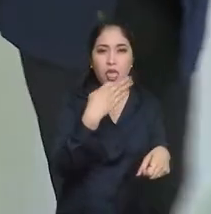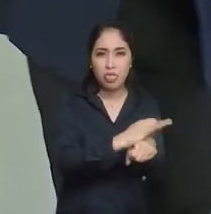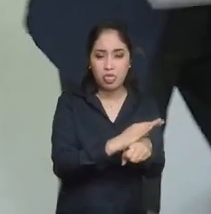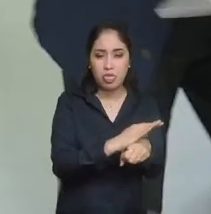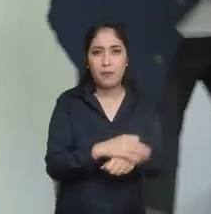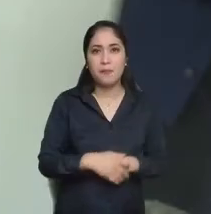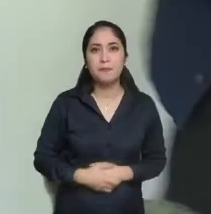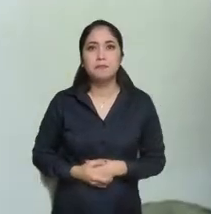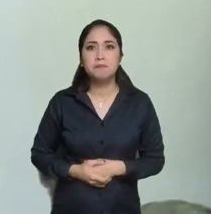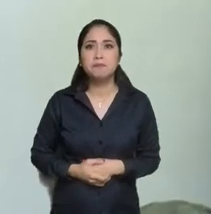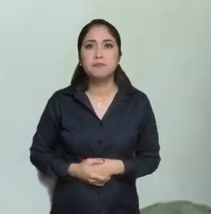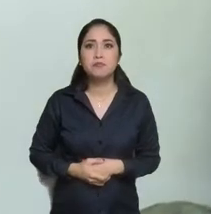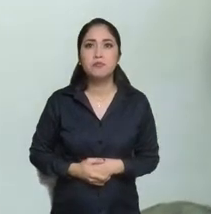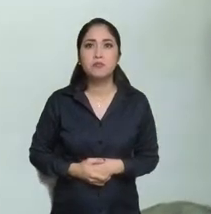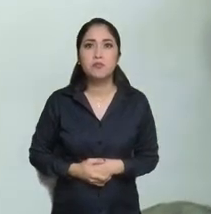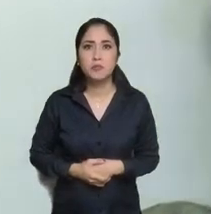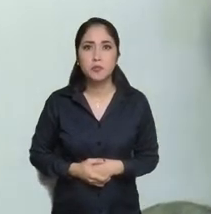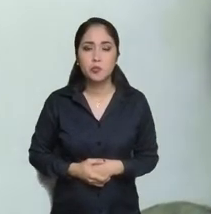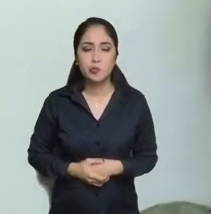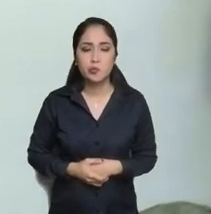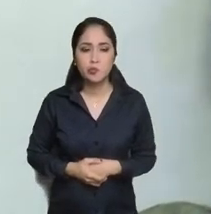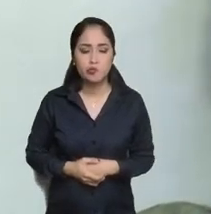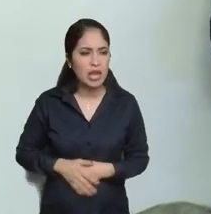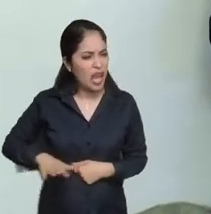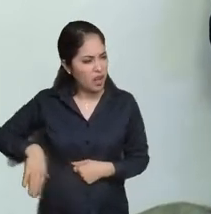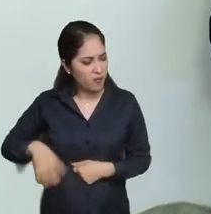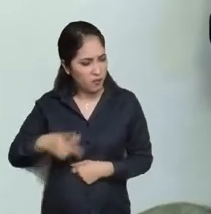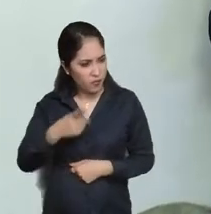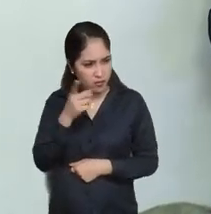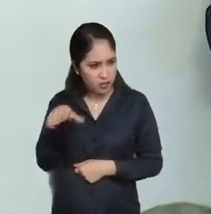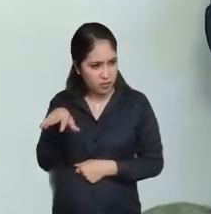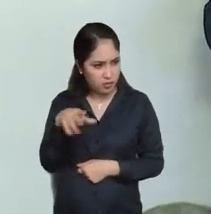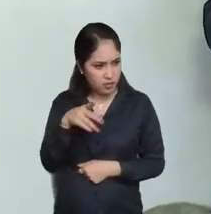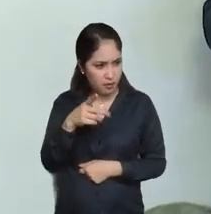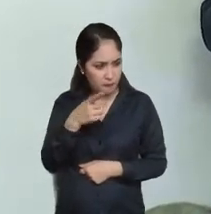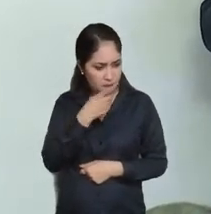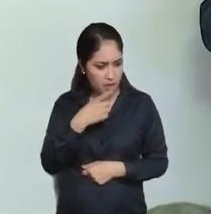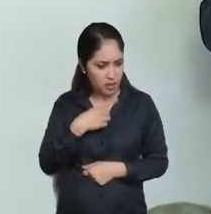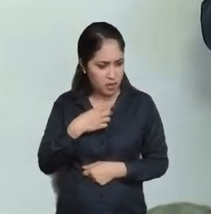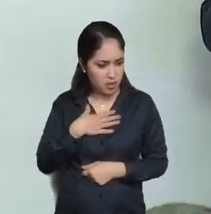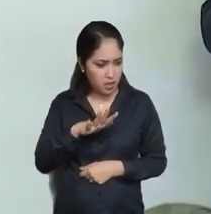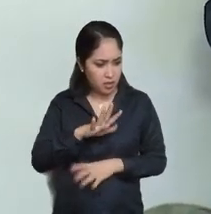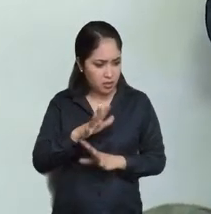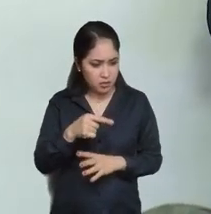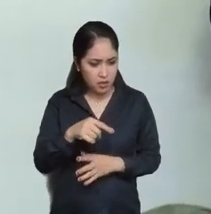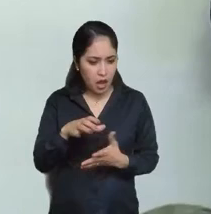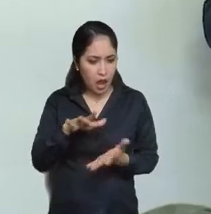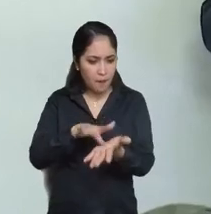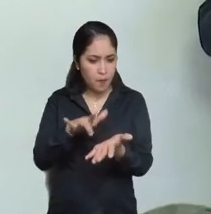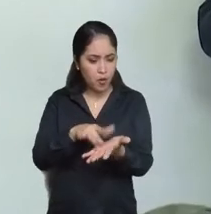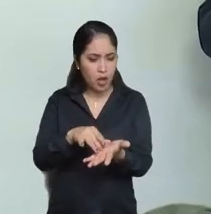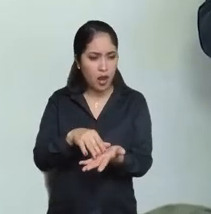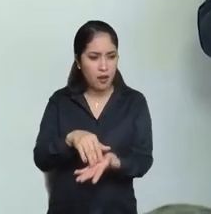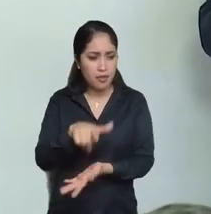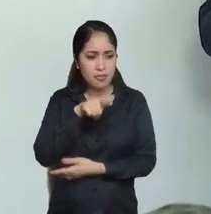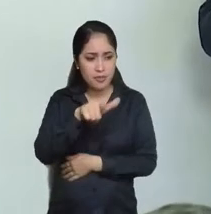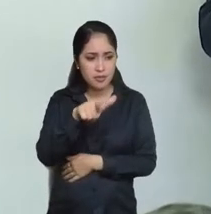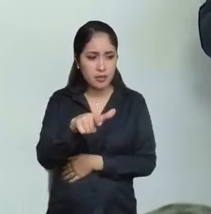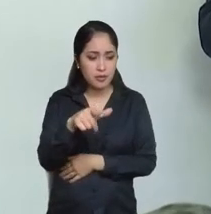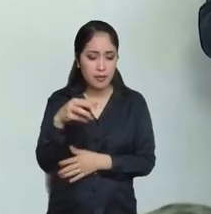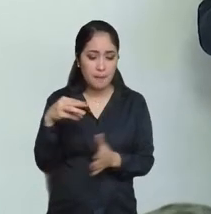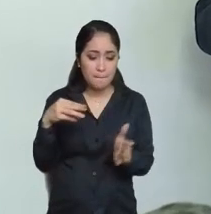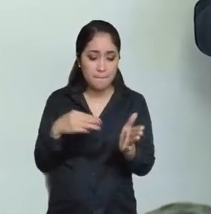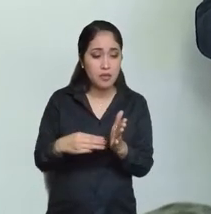Incluso hace unos días que me plantearon la necesidad de que les apoyáramos con 17 millones de pesos para concluir.